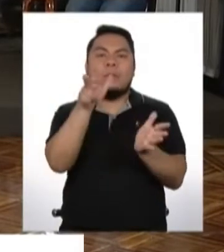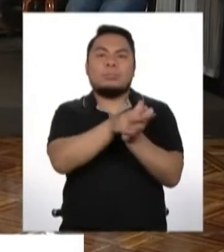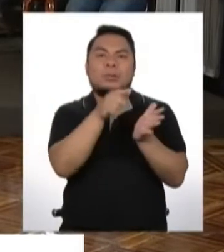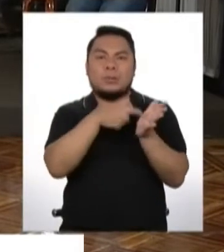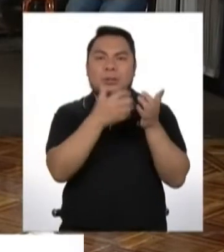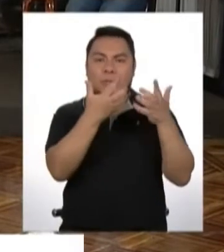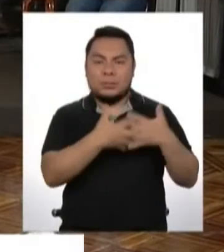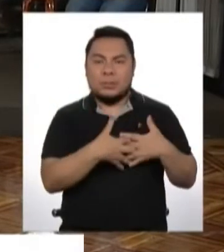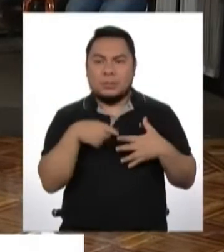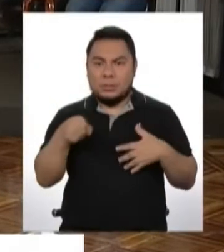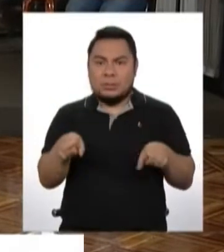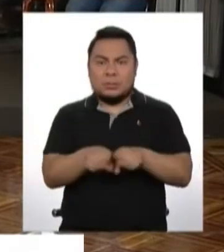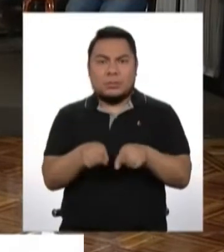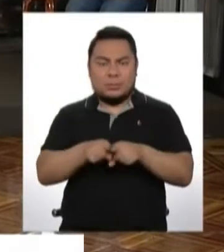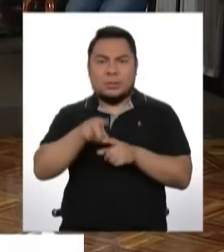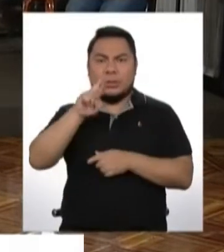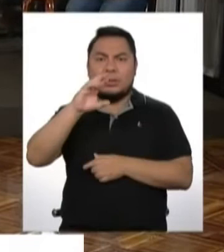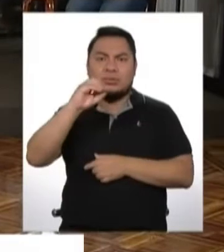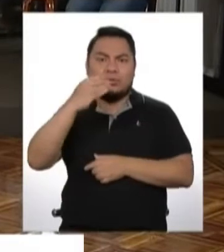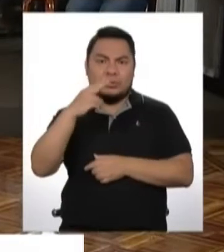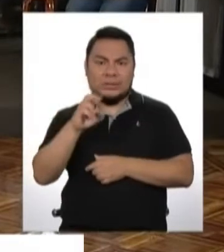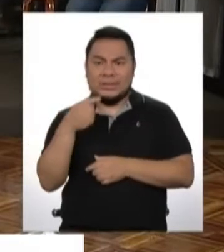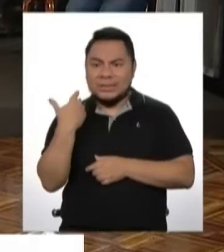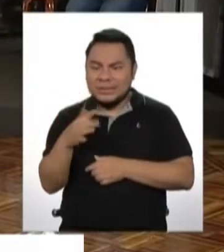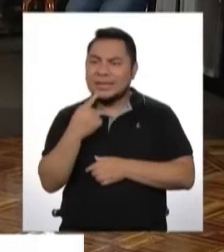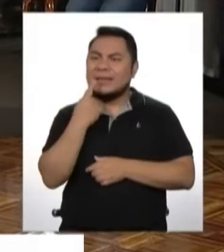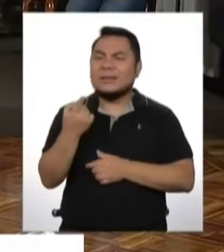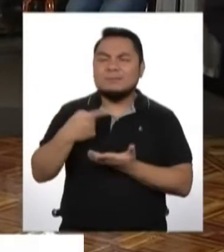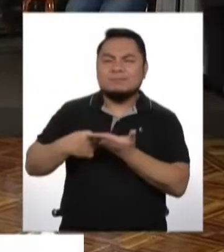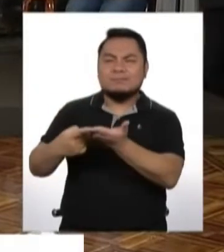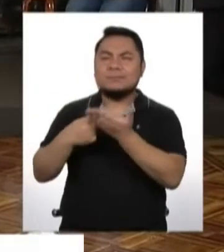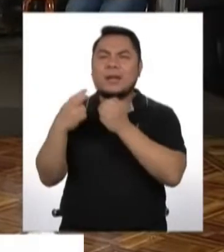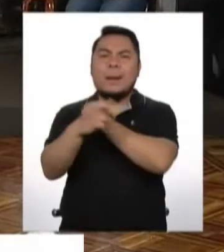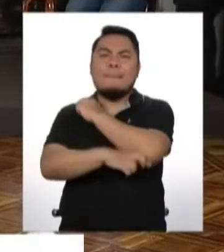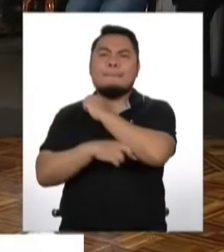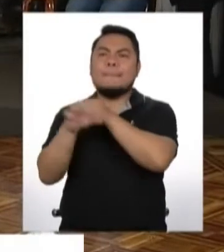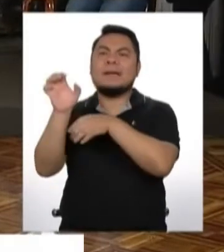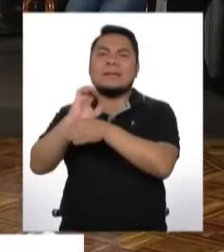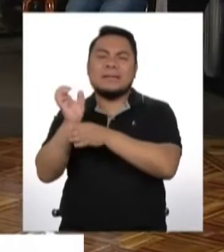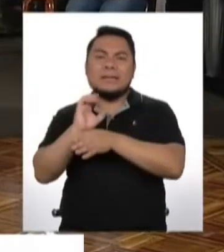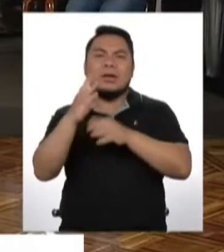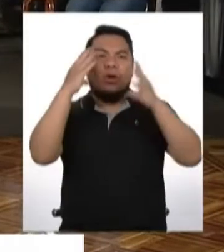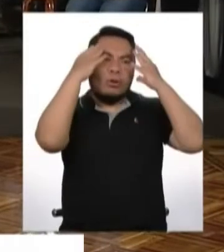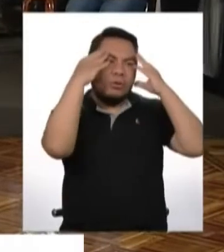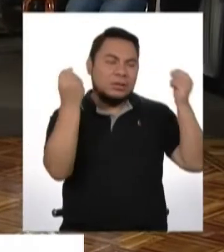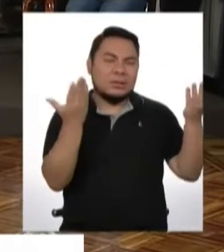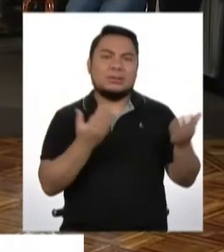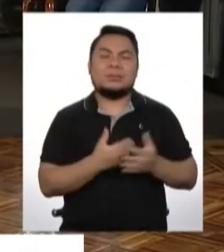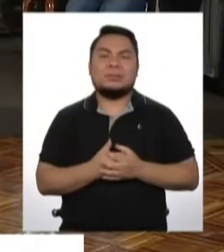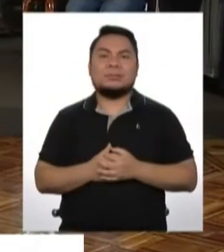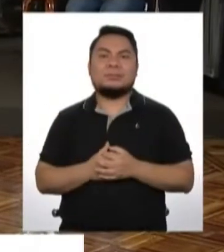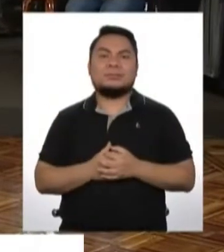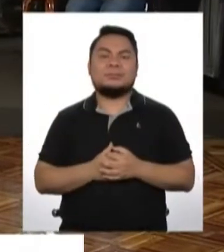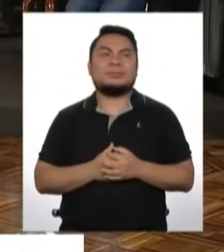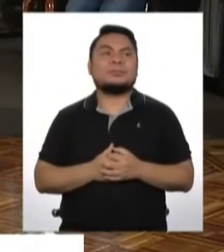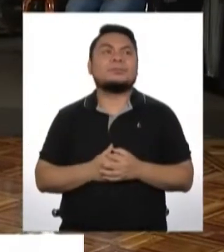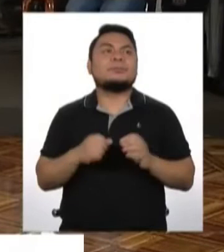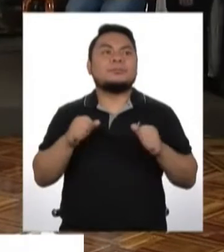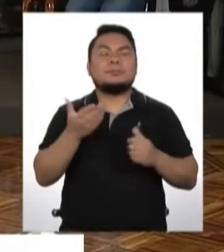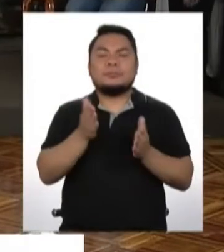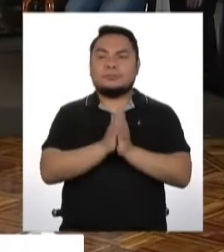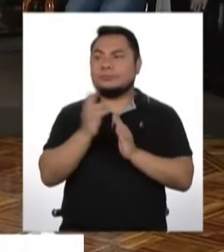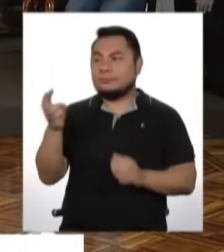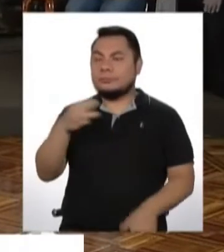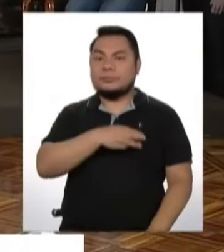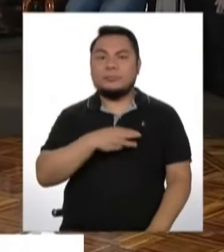es reconocida por la misma Roche y ya ha generado disputas en países como Ecuador y Holanda. Sí, por favor, ministro